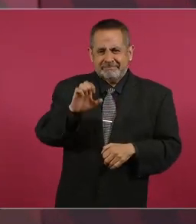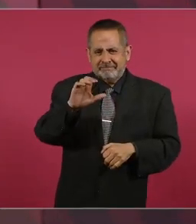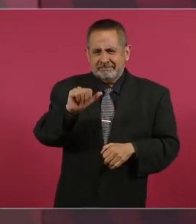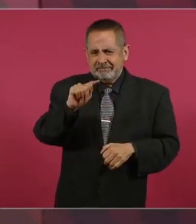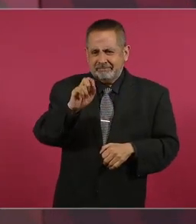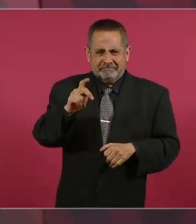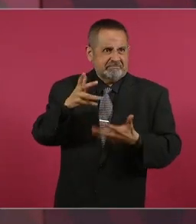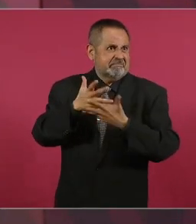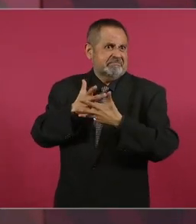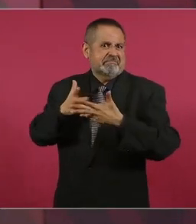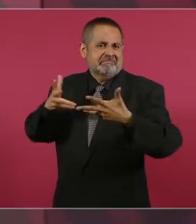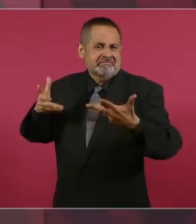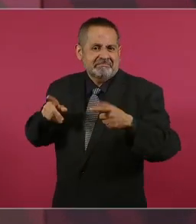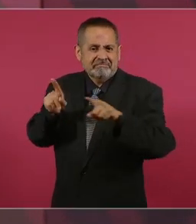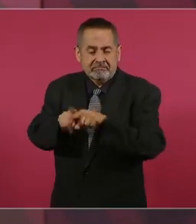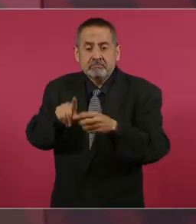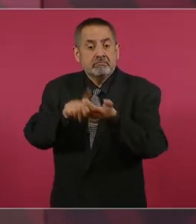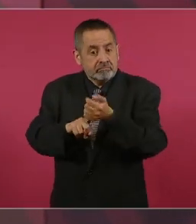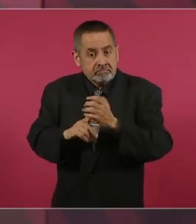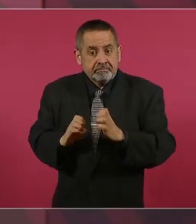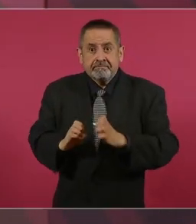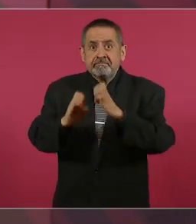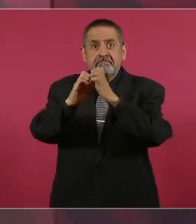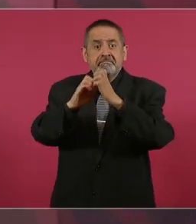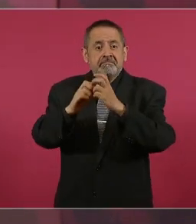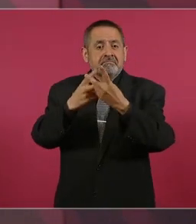también enorme y que tiene daños